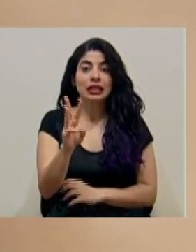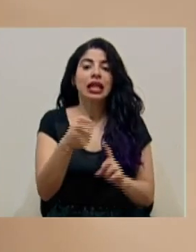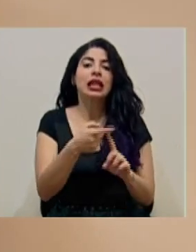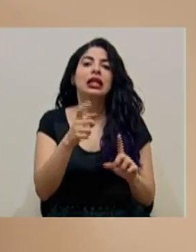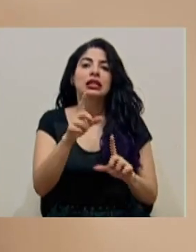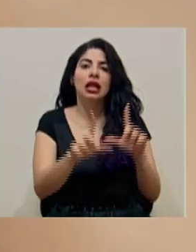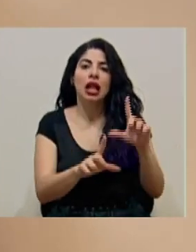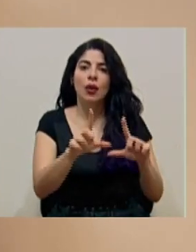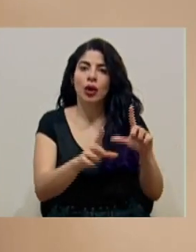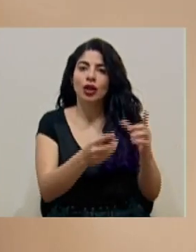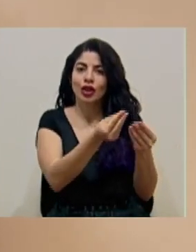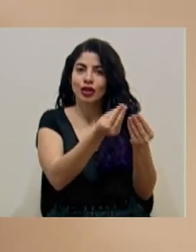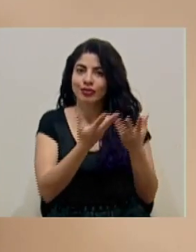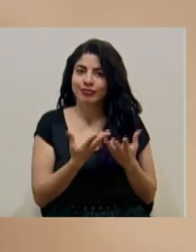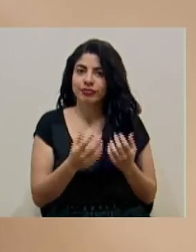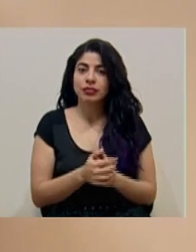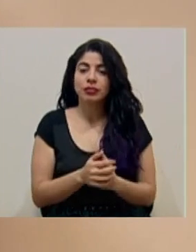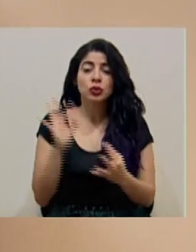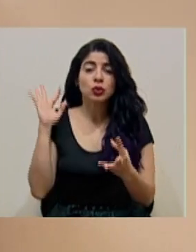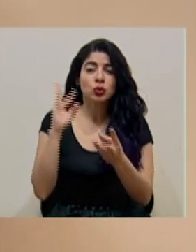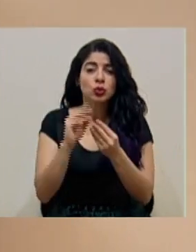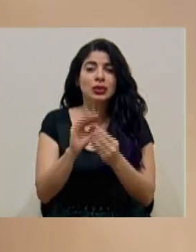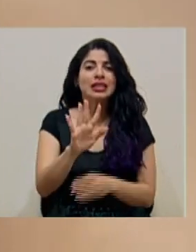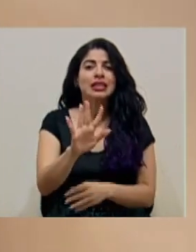por laboratorio. Se contabilizan